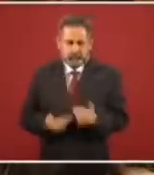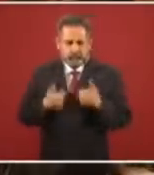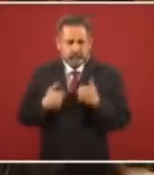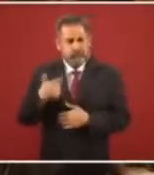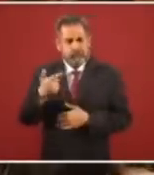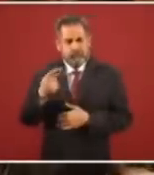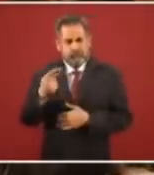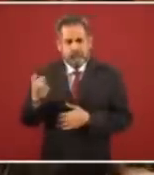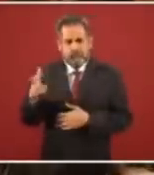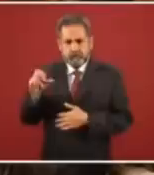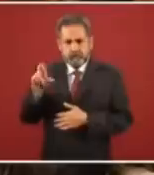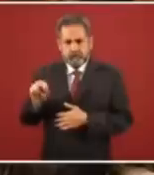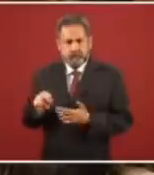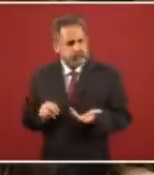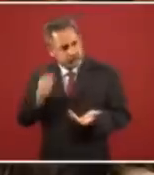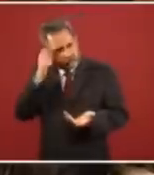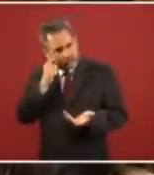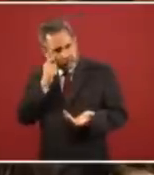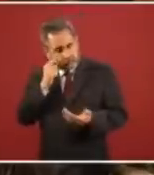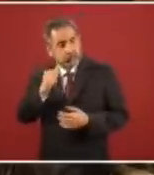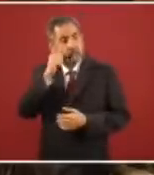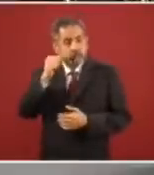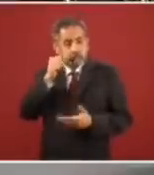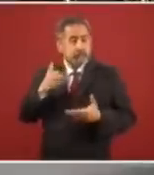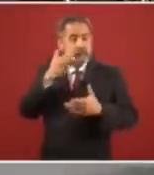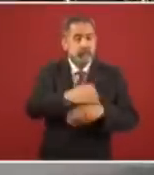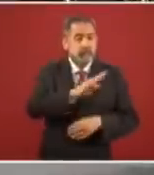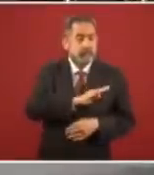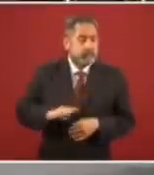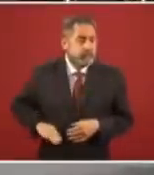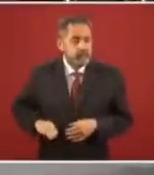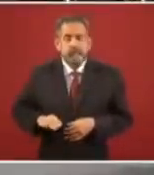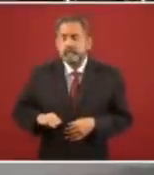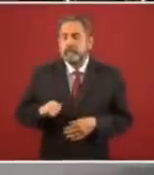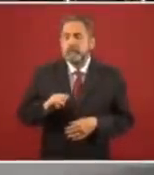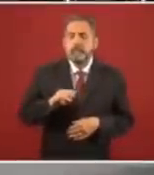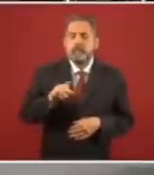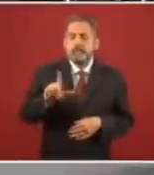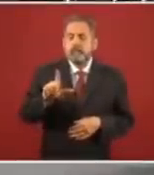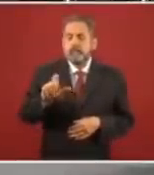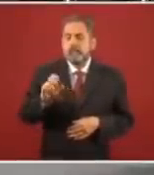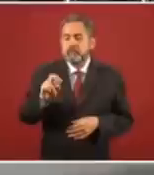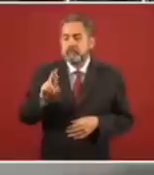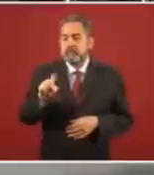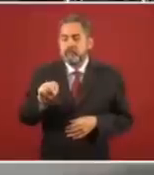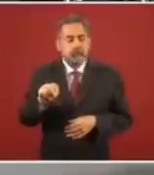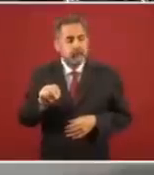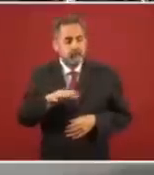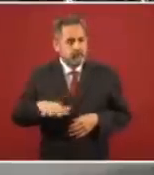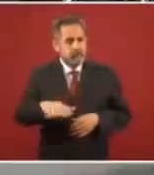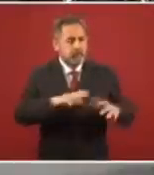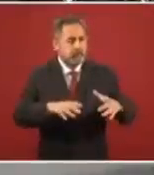Visité anteayer un municipio de Guerrero, Leonardo Bravo, donde el presidente municipal